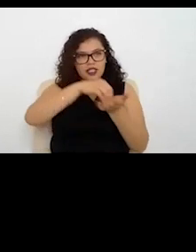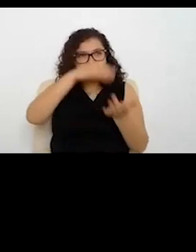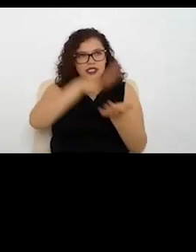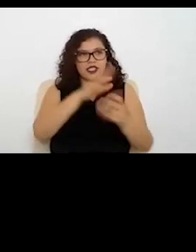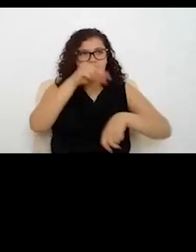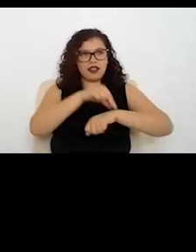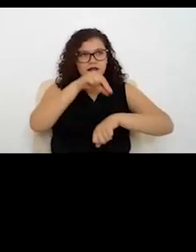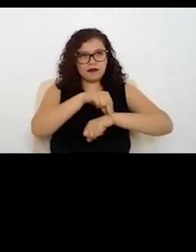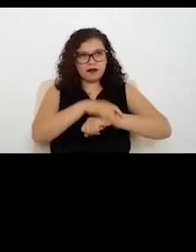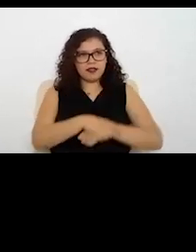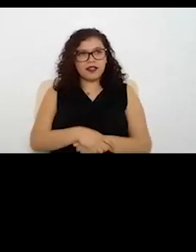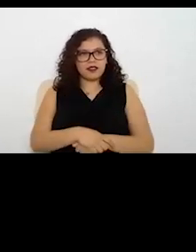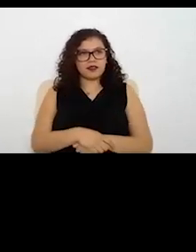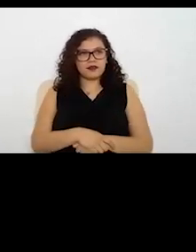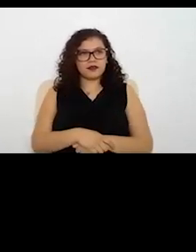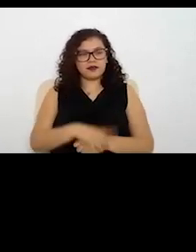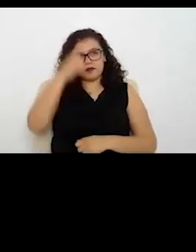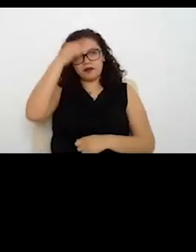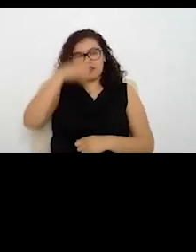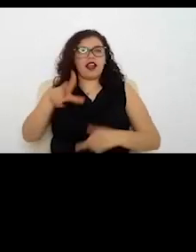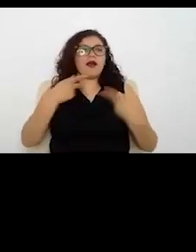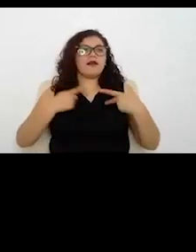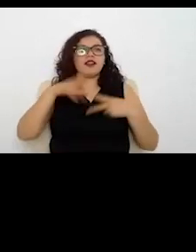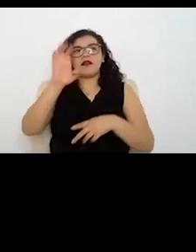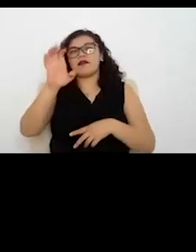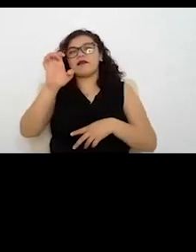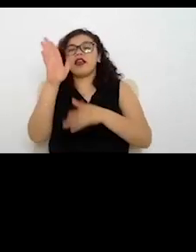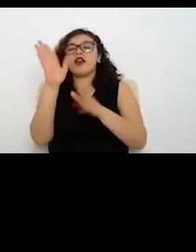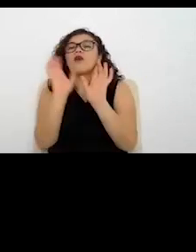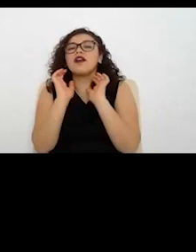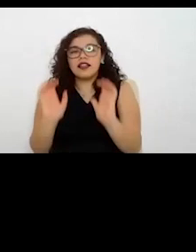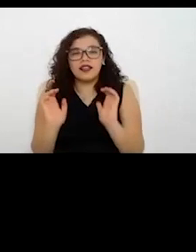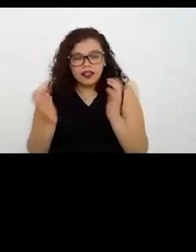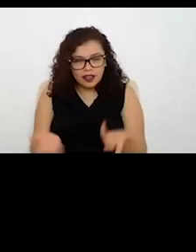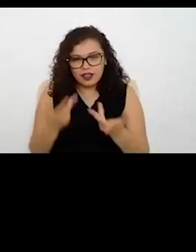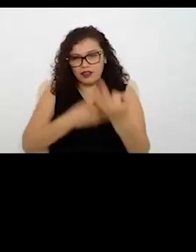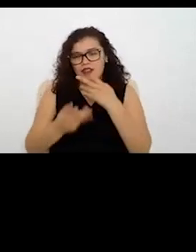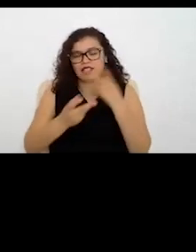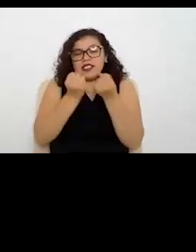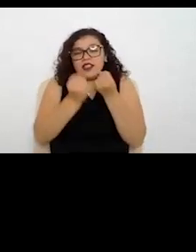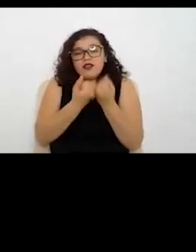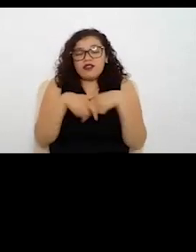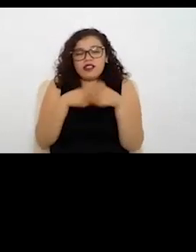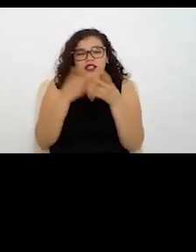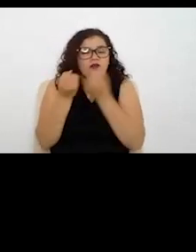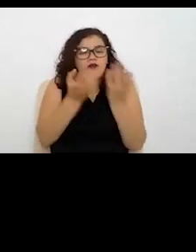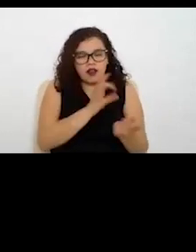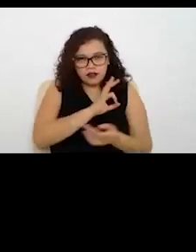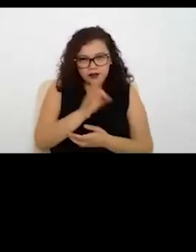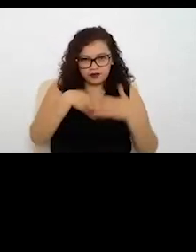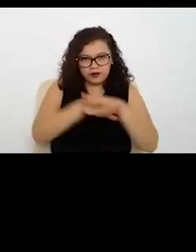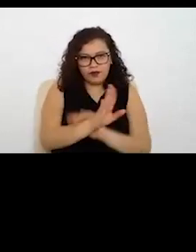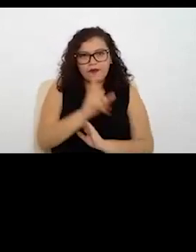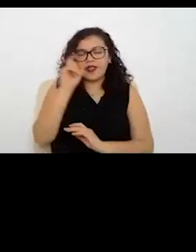a por ejemplo, guarderías, todas estas prestaciones que nos brinda el seguro social y